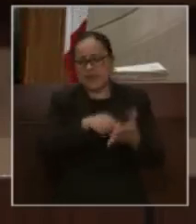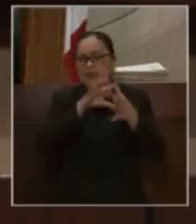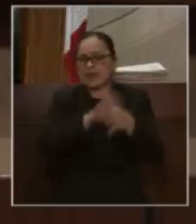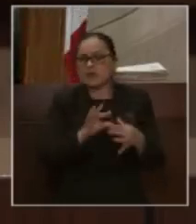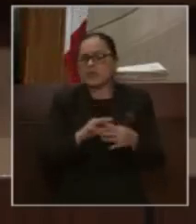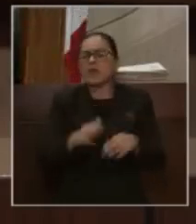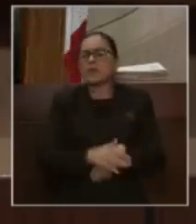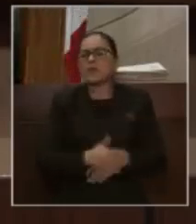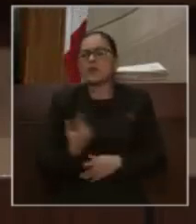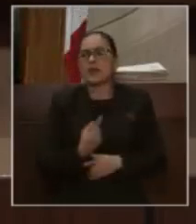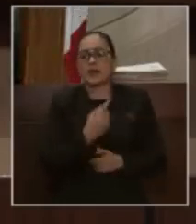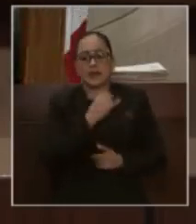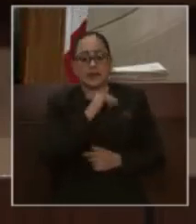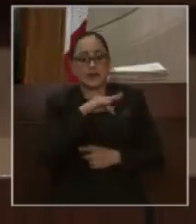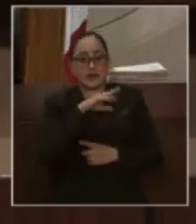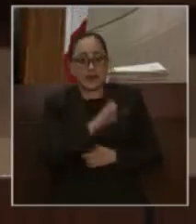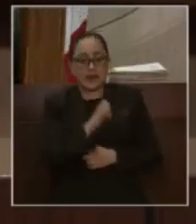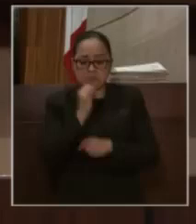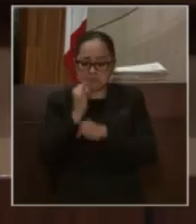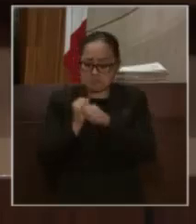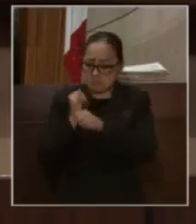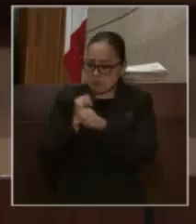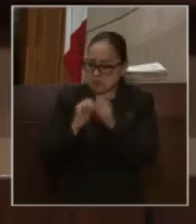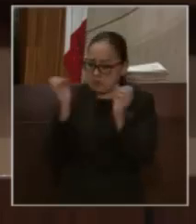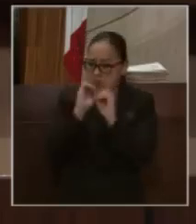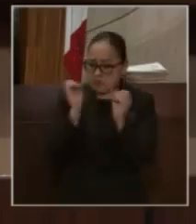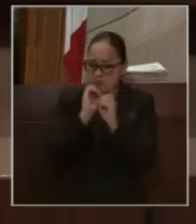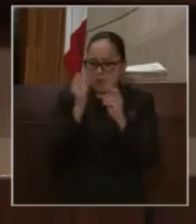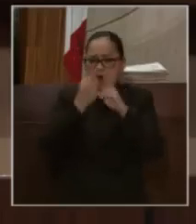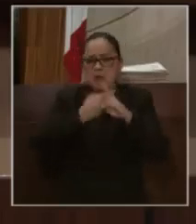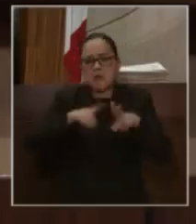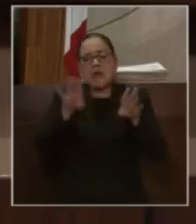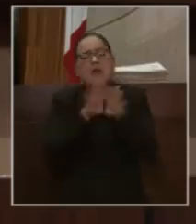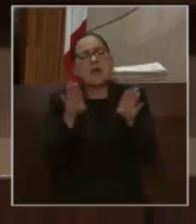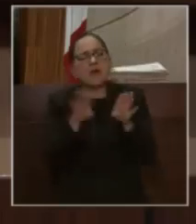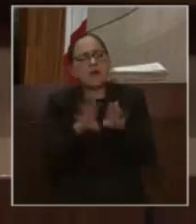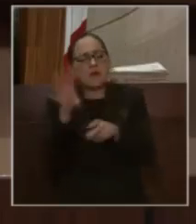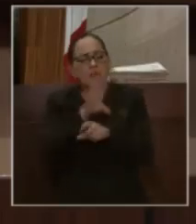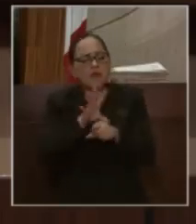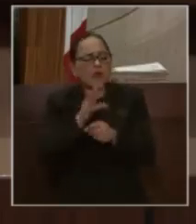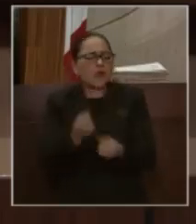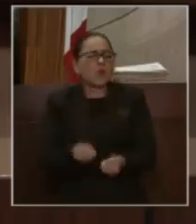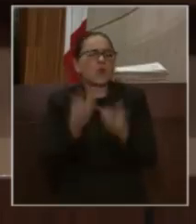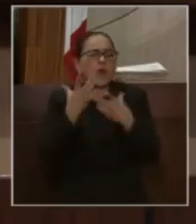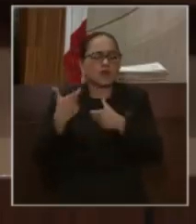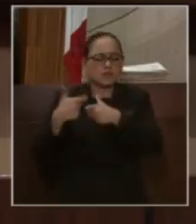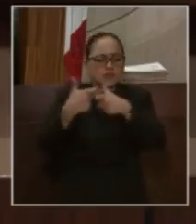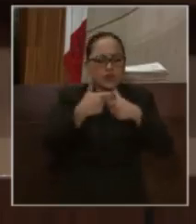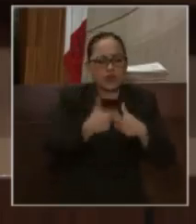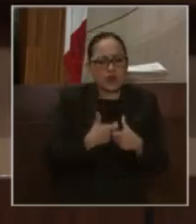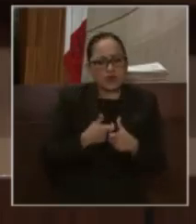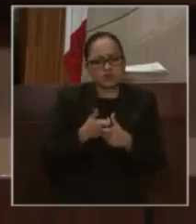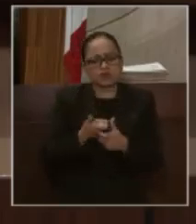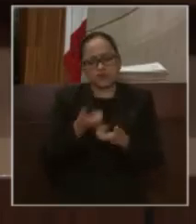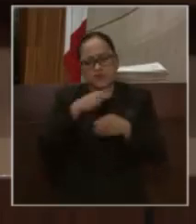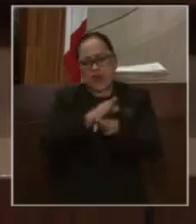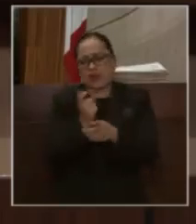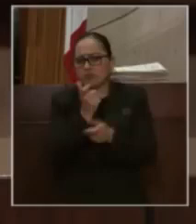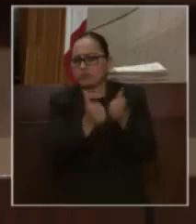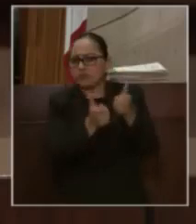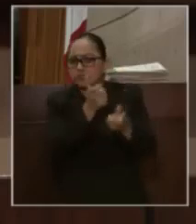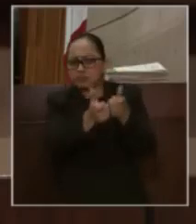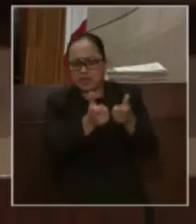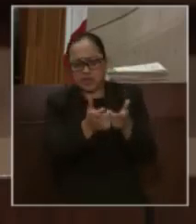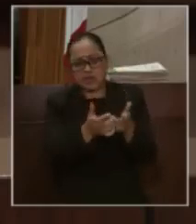es porque el INE no investigó el origen de la totalidad de los recursos que se depositaron en efectivo y si el